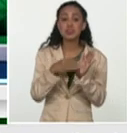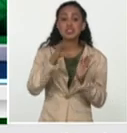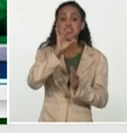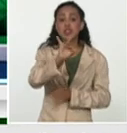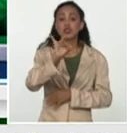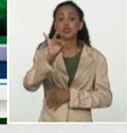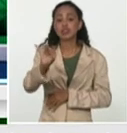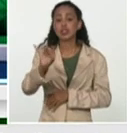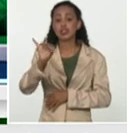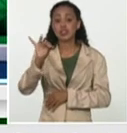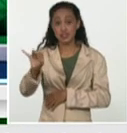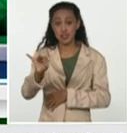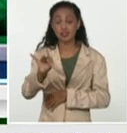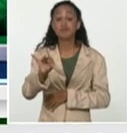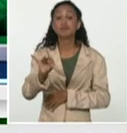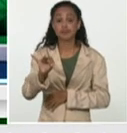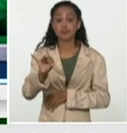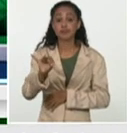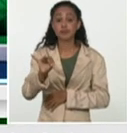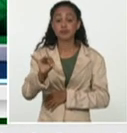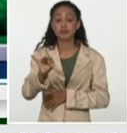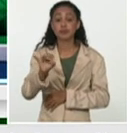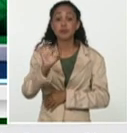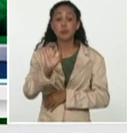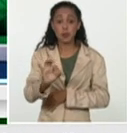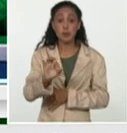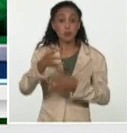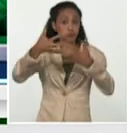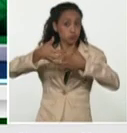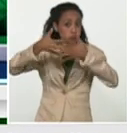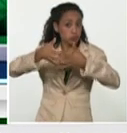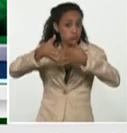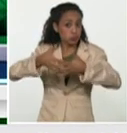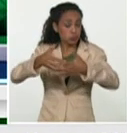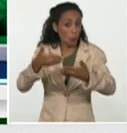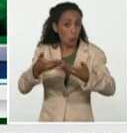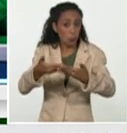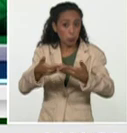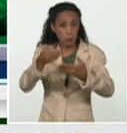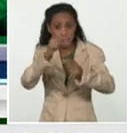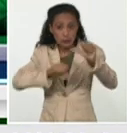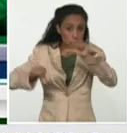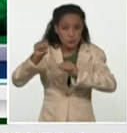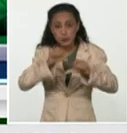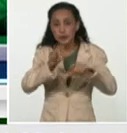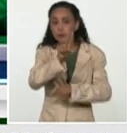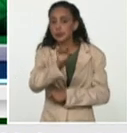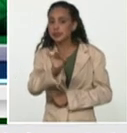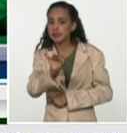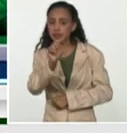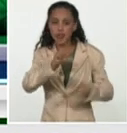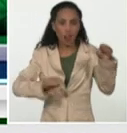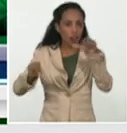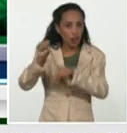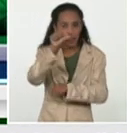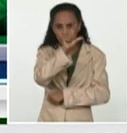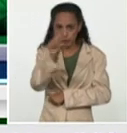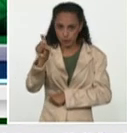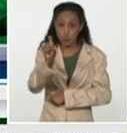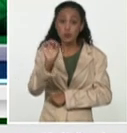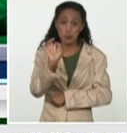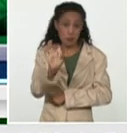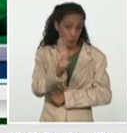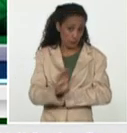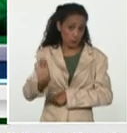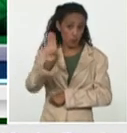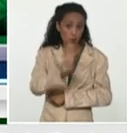24.777 que se procesaron en los 27 laboratorios de biología molecular que